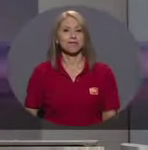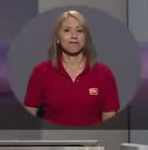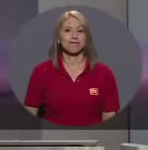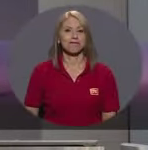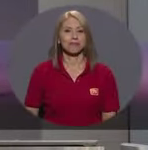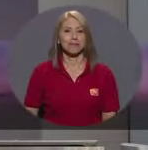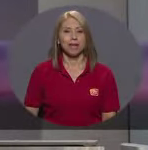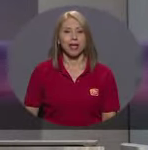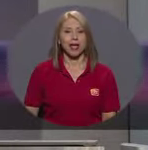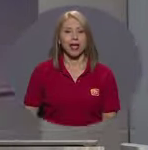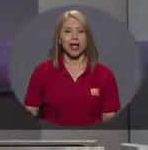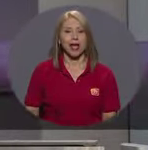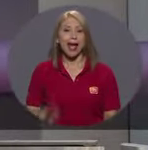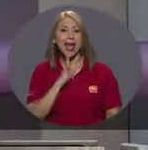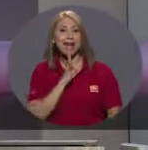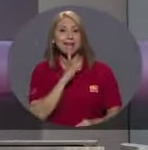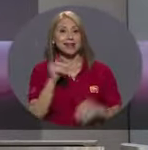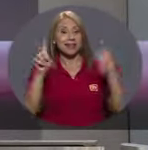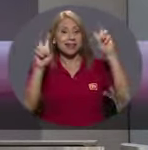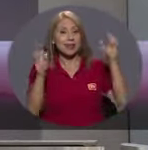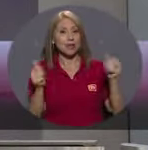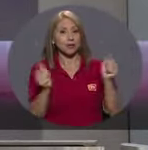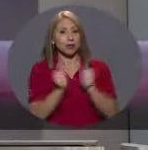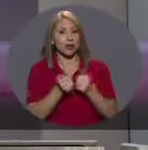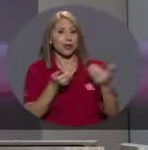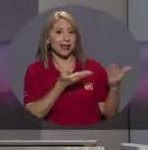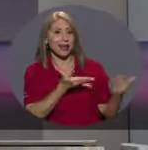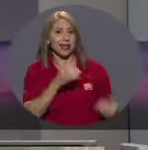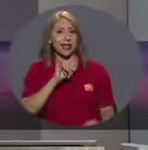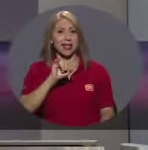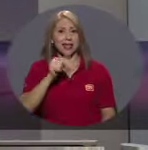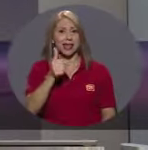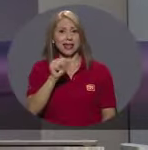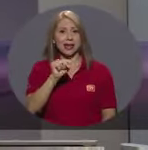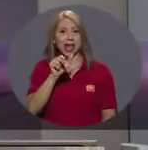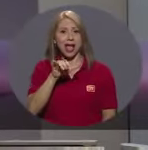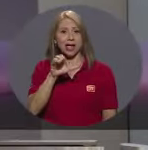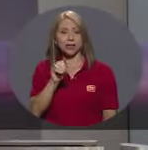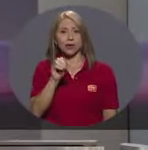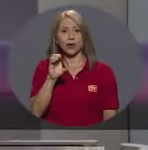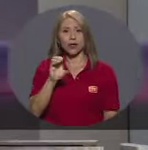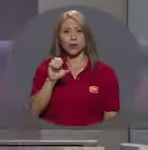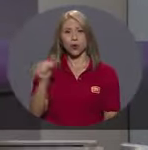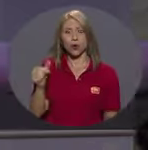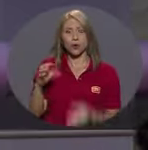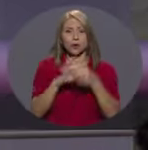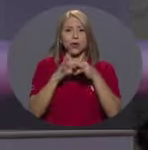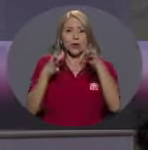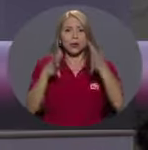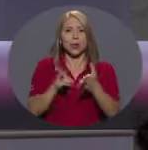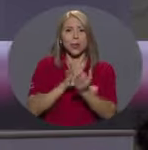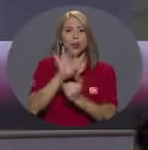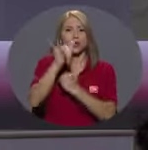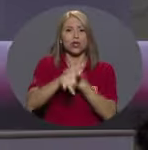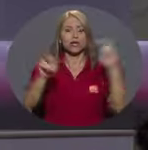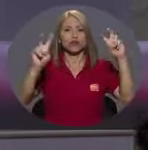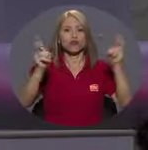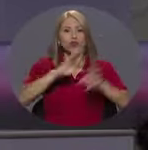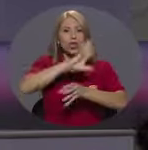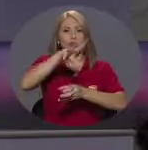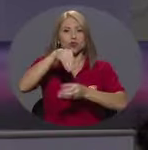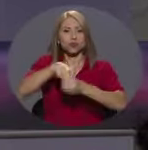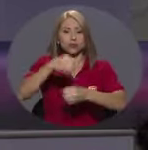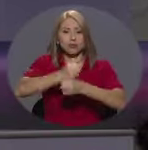personal. Para hablar de este tema nos acompañan en esta oportunidad Ignacio Calderón Gómez, quien es el coordinador del proyecto de